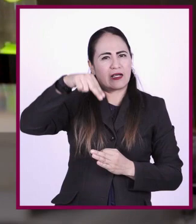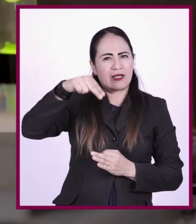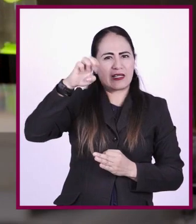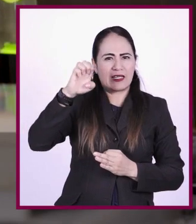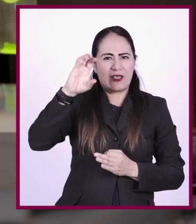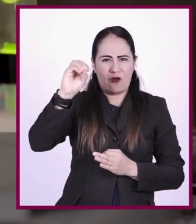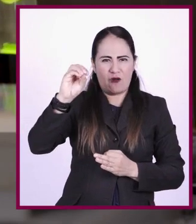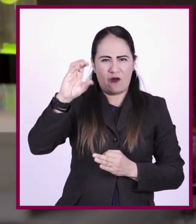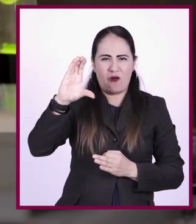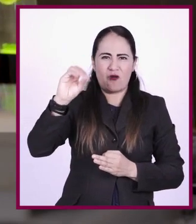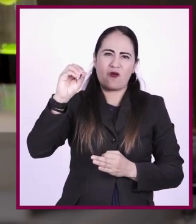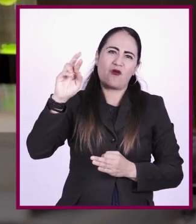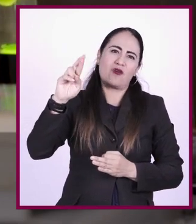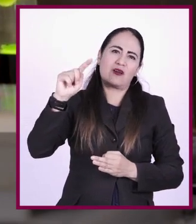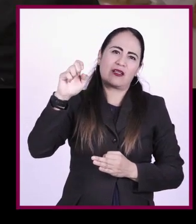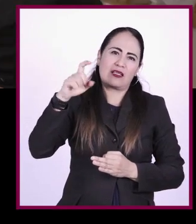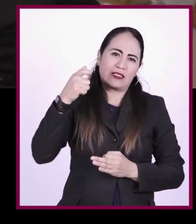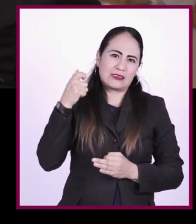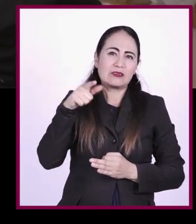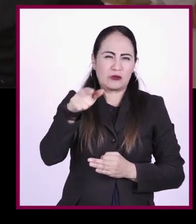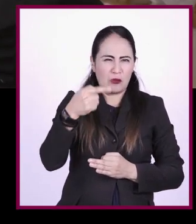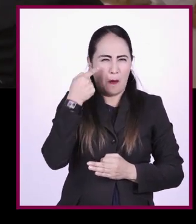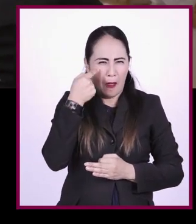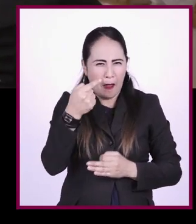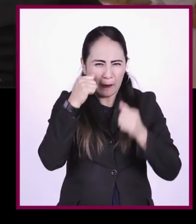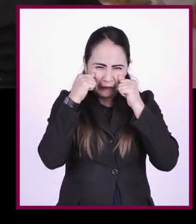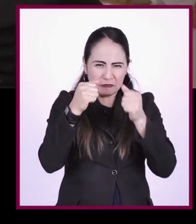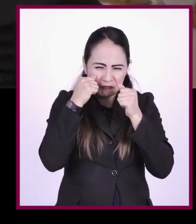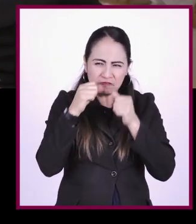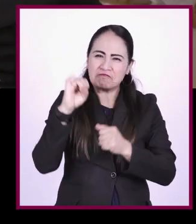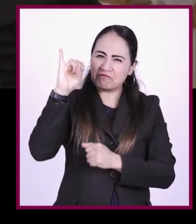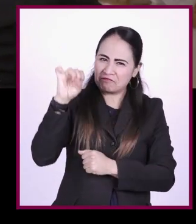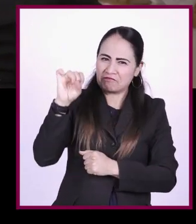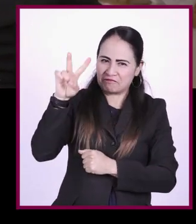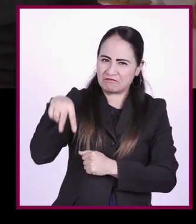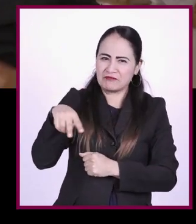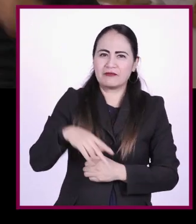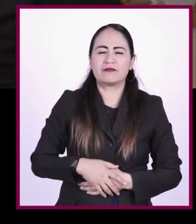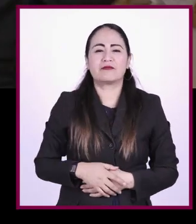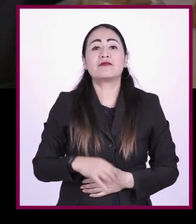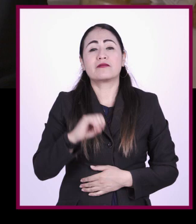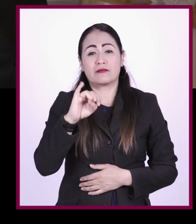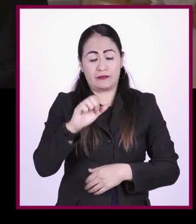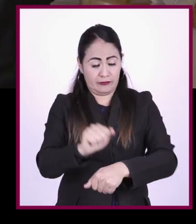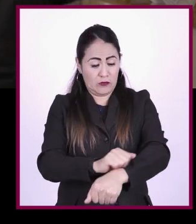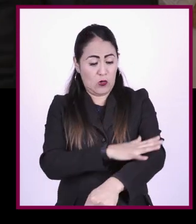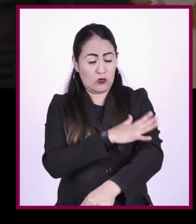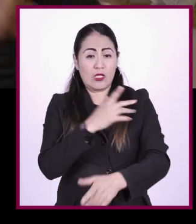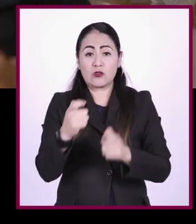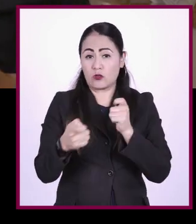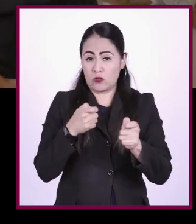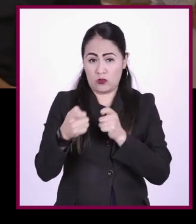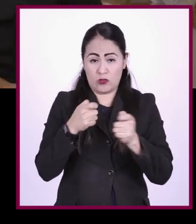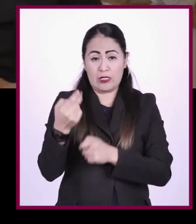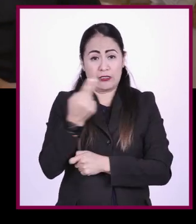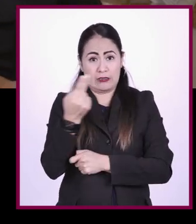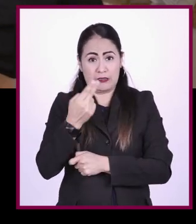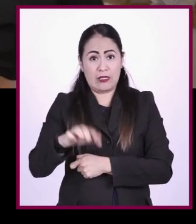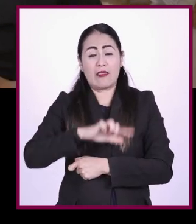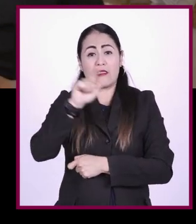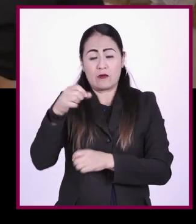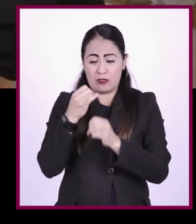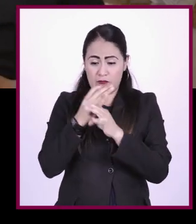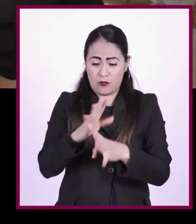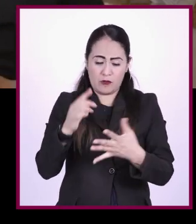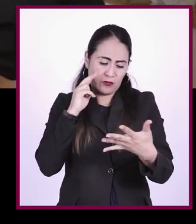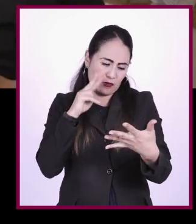¿eh? Parece que sí pusiste atención. Así es, Juanma. Hay que regular nuestras emociones para luego poder mandar la info de lo que estudiamos y lo